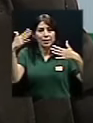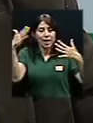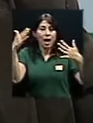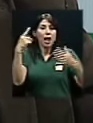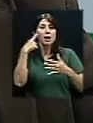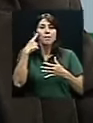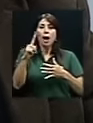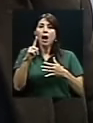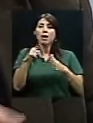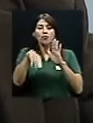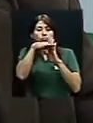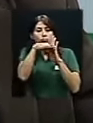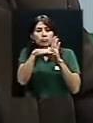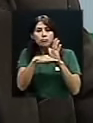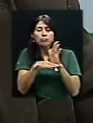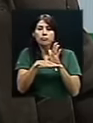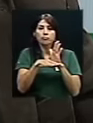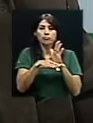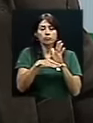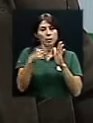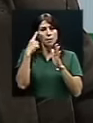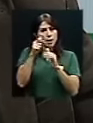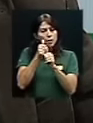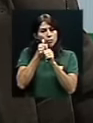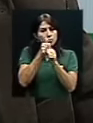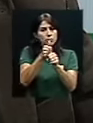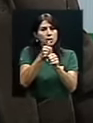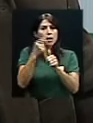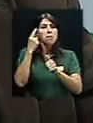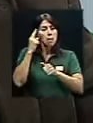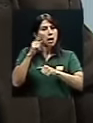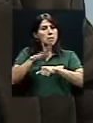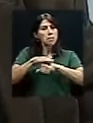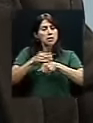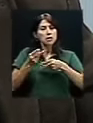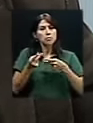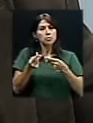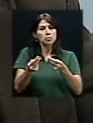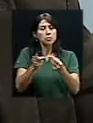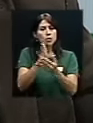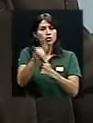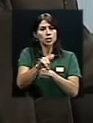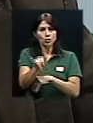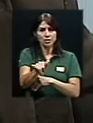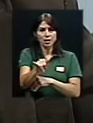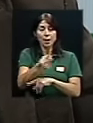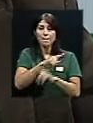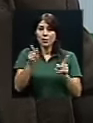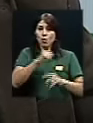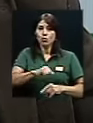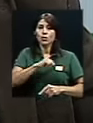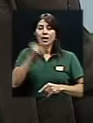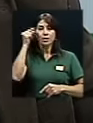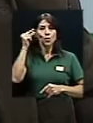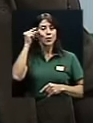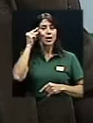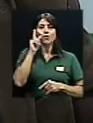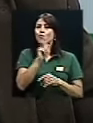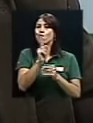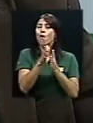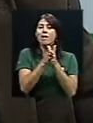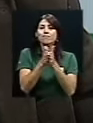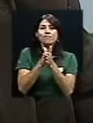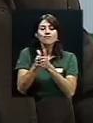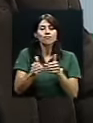de proyectos que permitirían que un proyecto de este tipo se pueda agilizar. Entonces, me parece a mí que las autoridades de gobierno han sido muy ineficientes a la hora